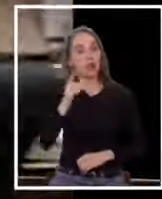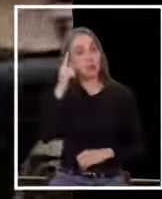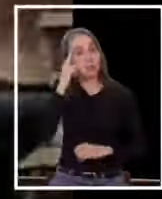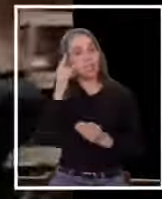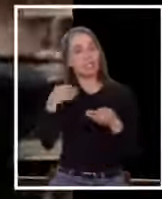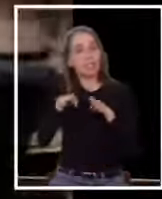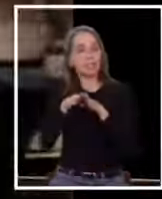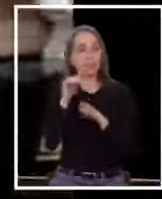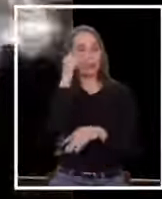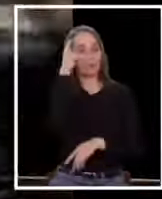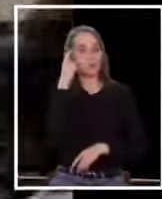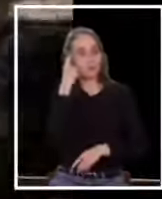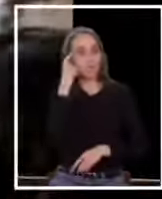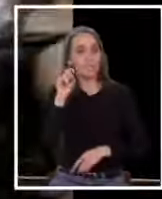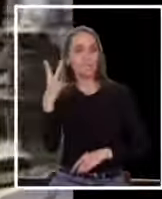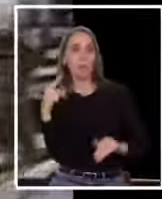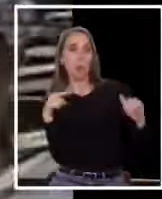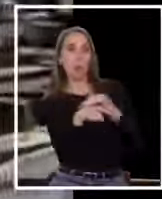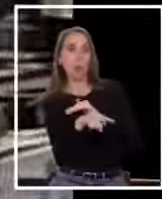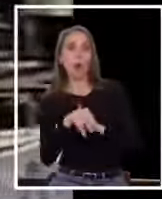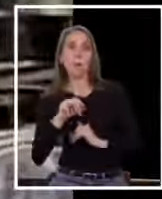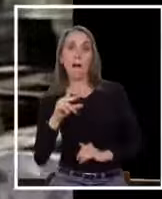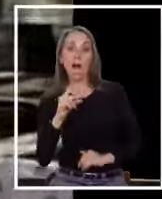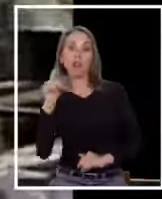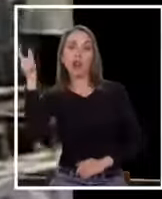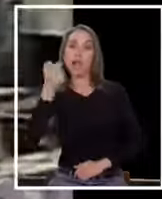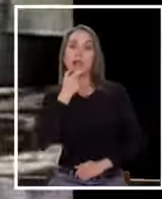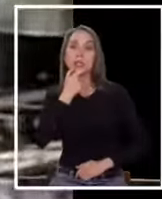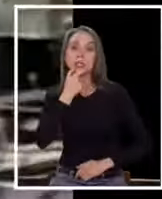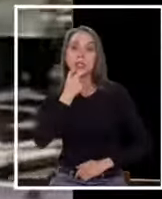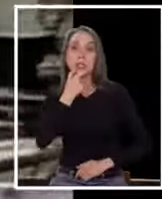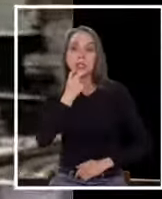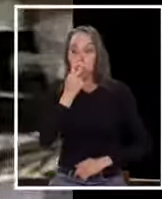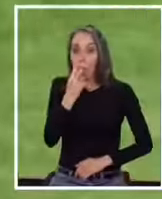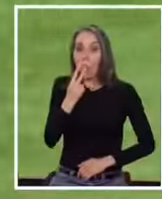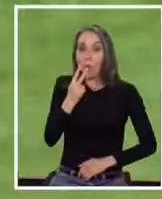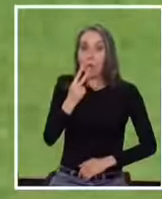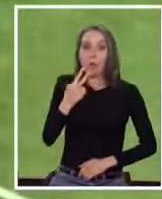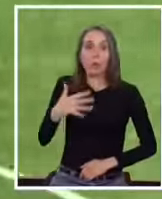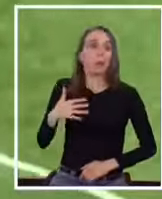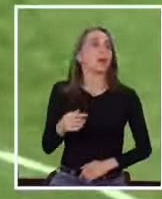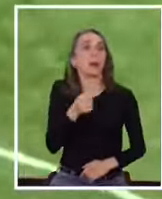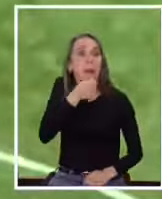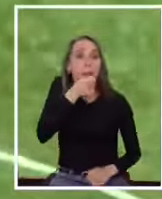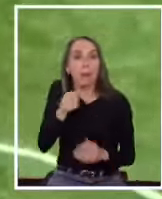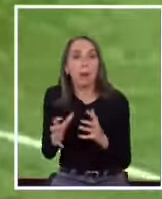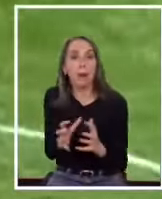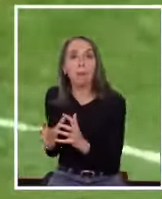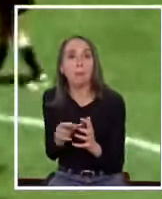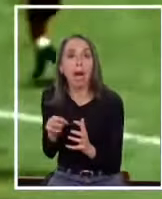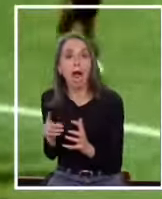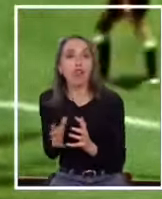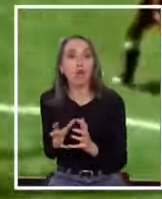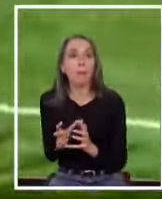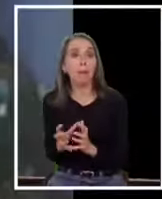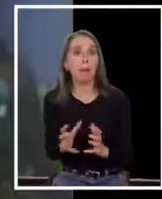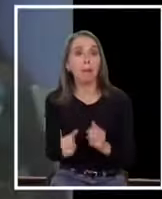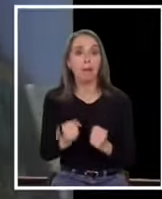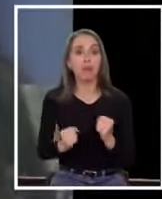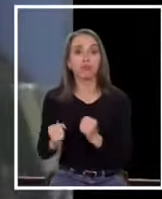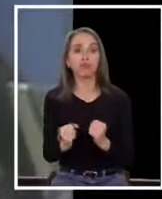de cerrar, por eso el segundo gol de Maradona a los ingleses fue tan importante. Ahí la tiene Maradona, lo marcan dos, pisa la pelota